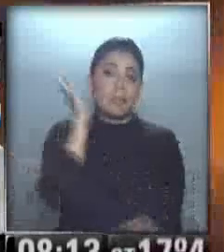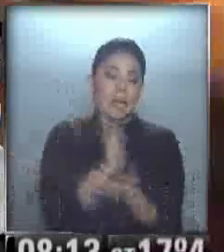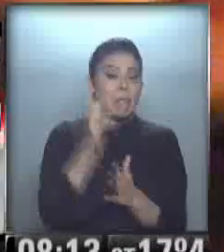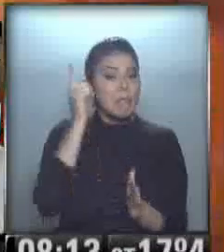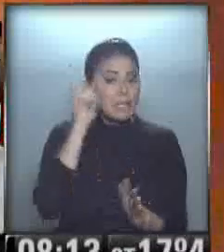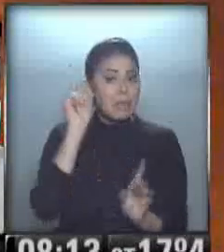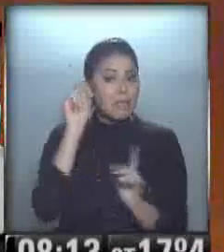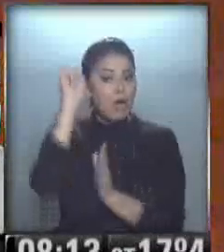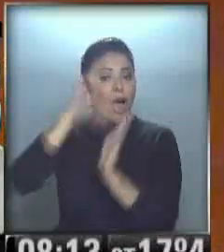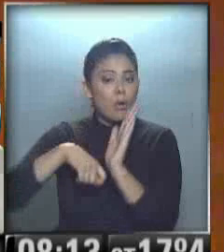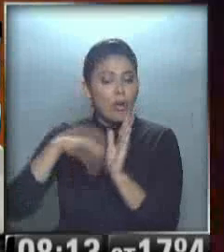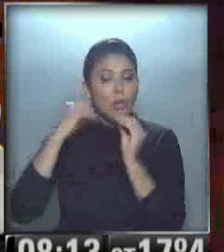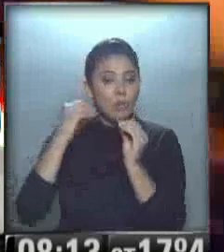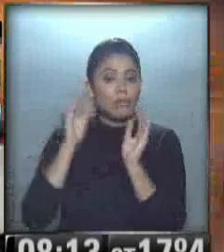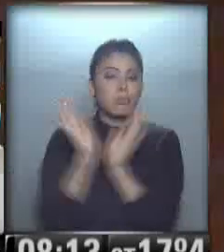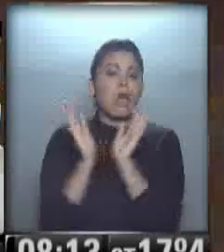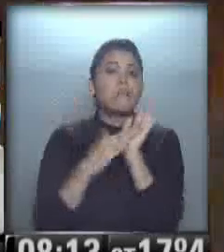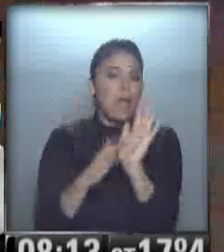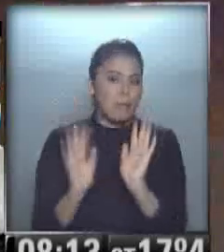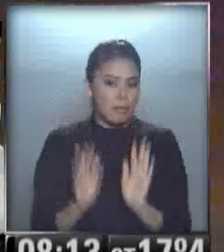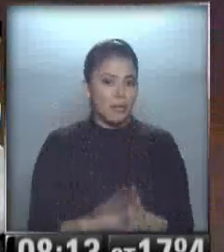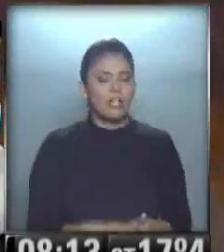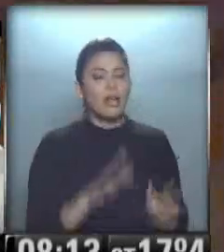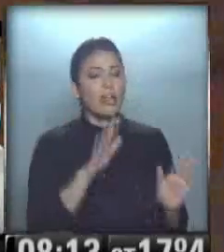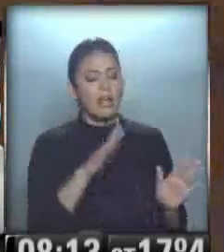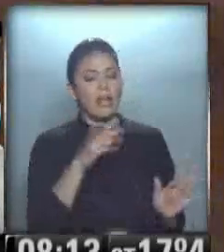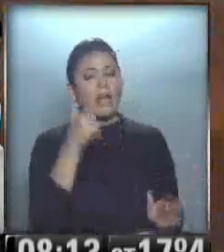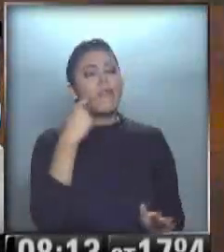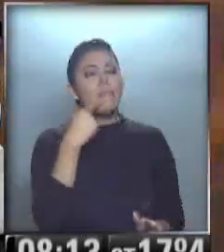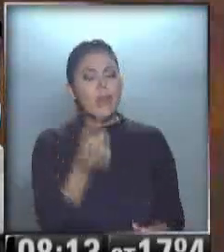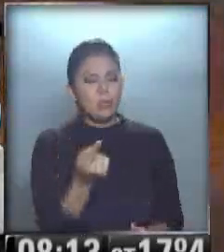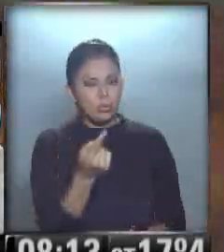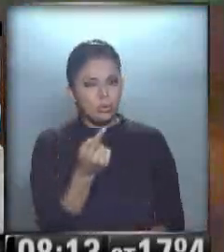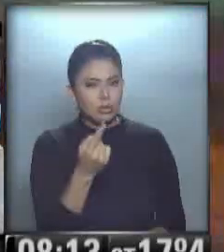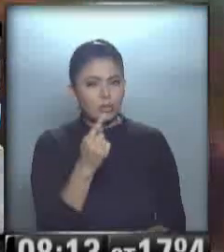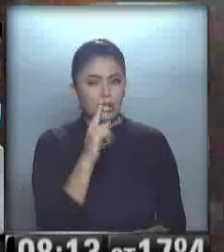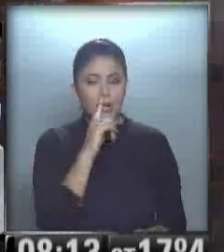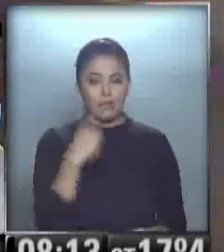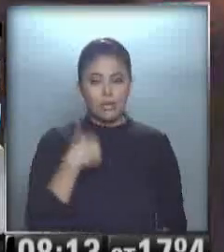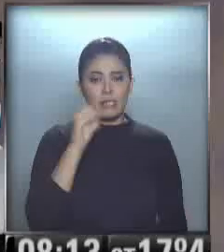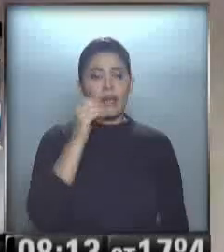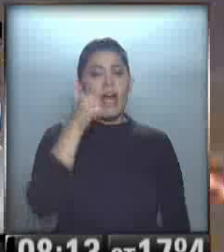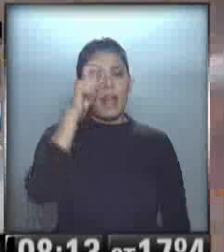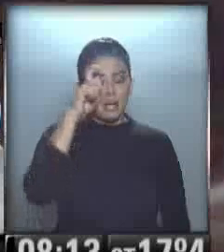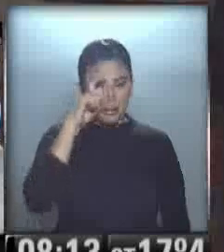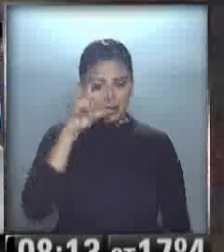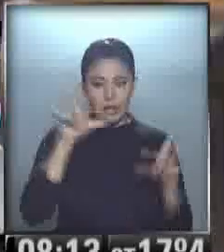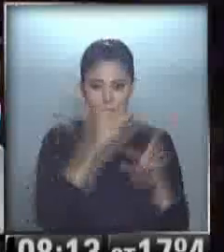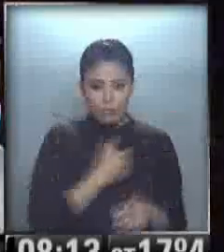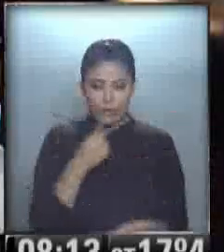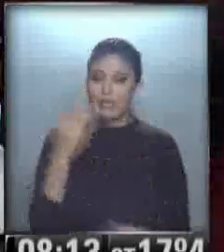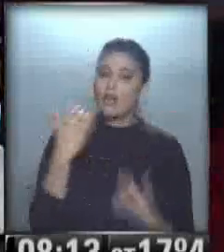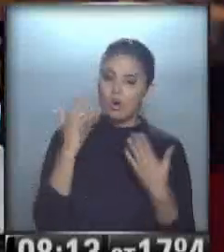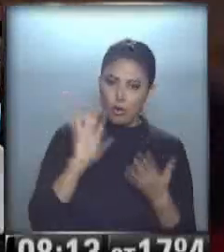que este acuerdo es parte de la prueba penal, digamos. Perfecto. Permítame que le haga una pregunta a la consulta, doctor García. Alejandro Puertas lo saluda desde la televisión pública. Mucho